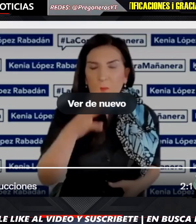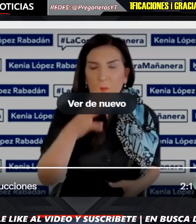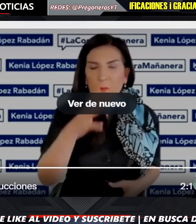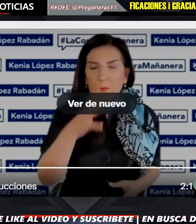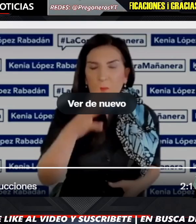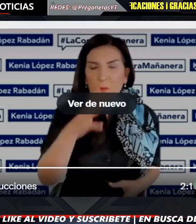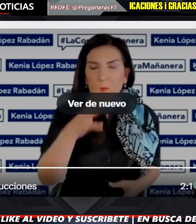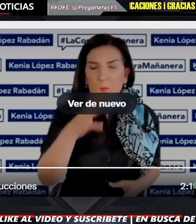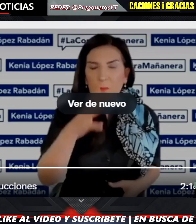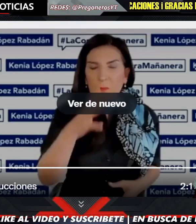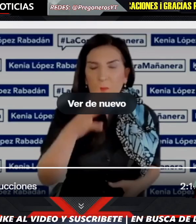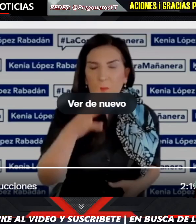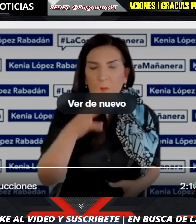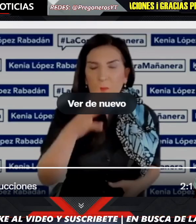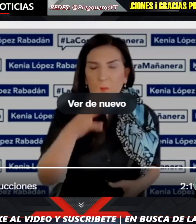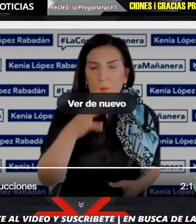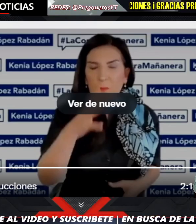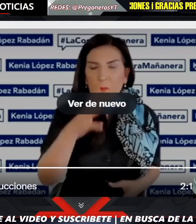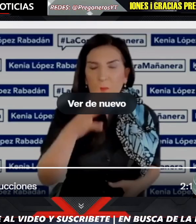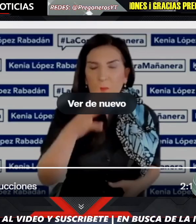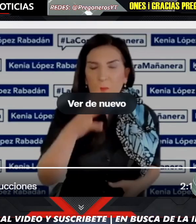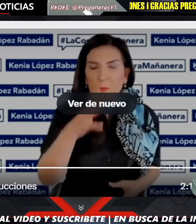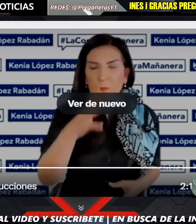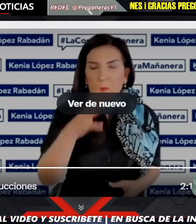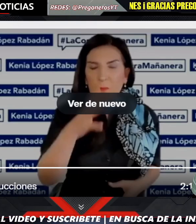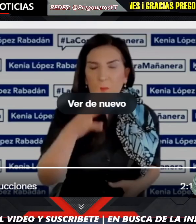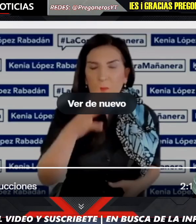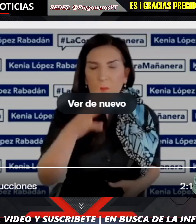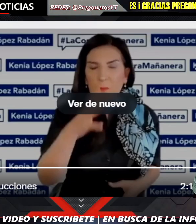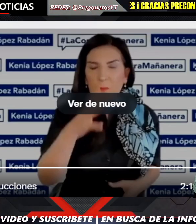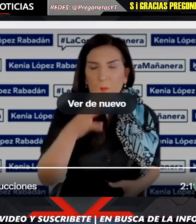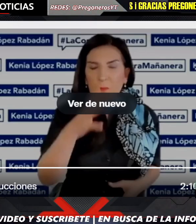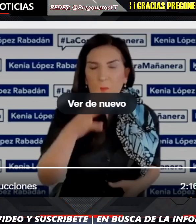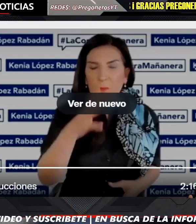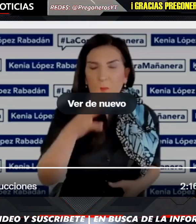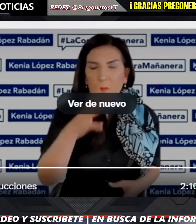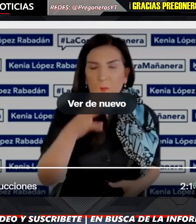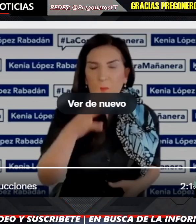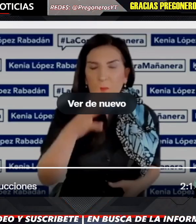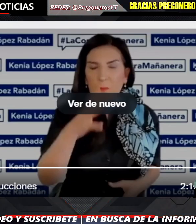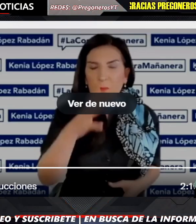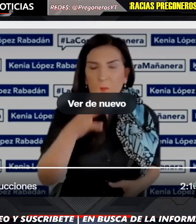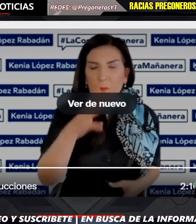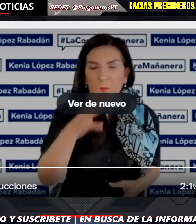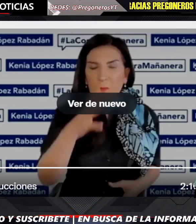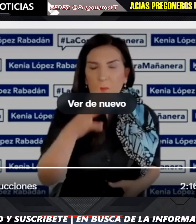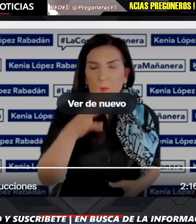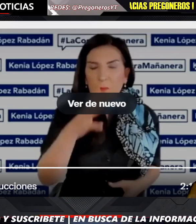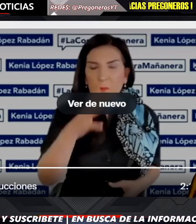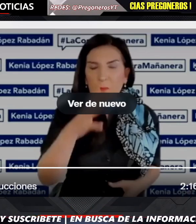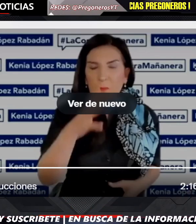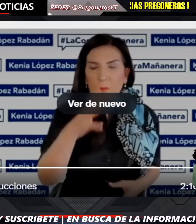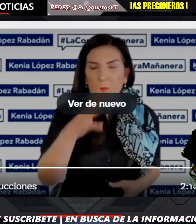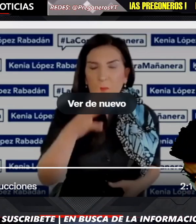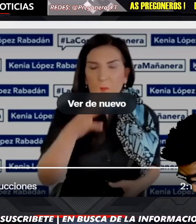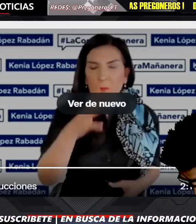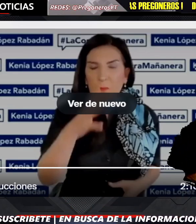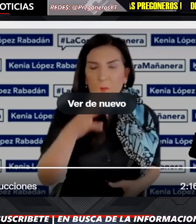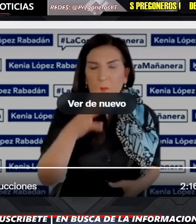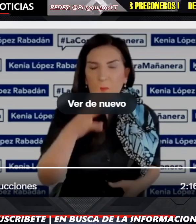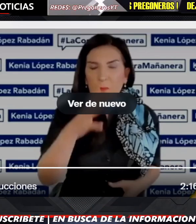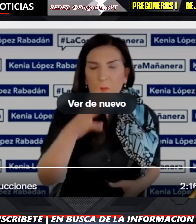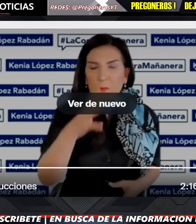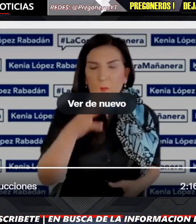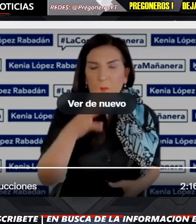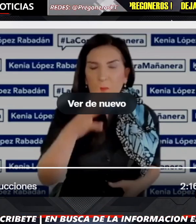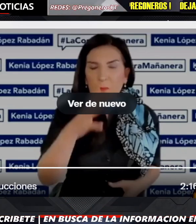tienen que obedecer lo que diga la mayoría del pueblo. Nos vemos. Por eso es que es muy importante,